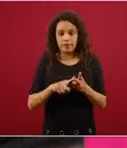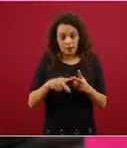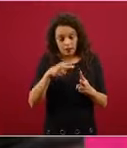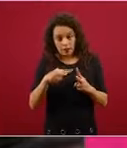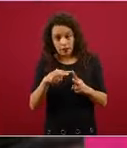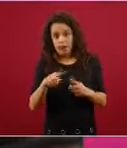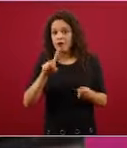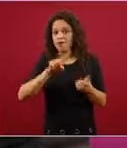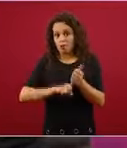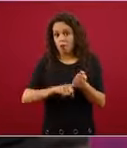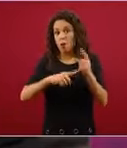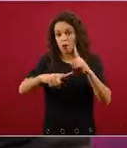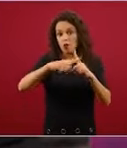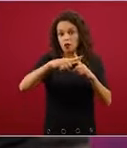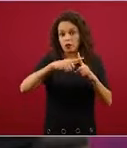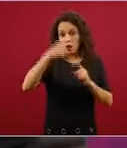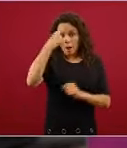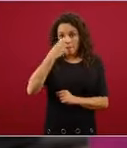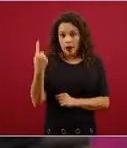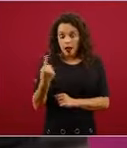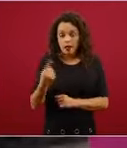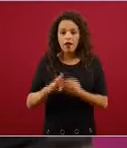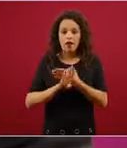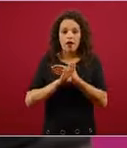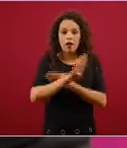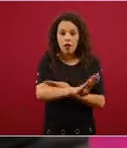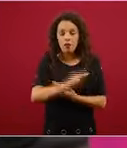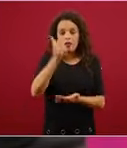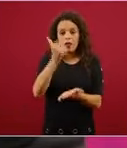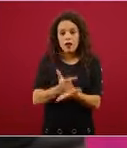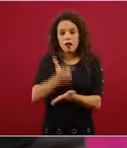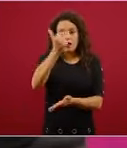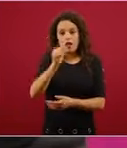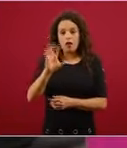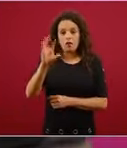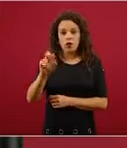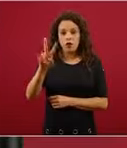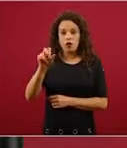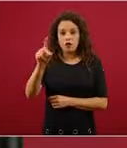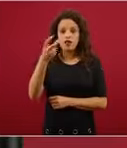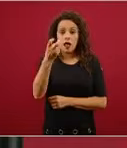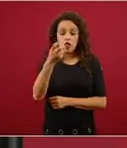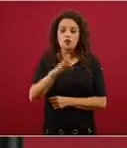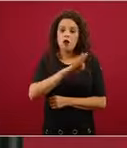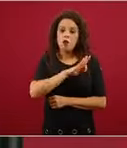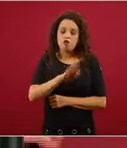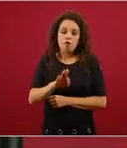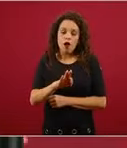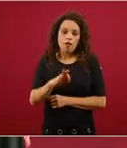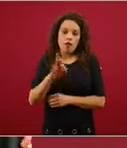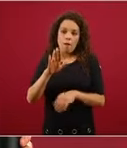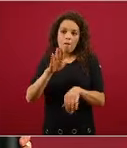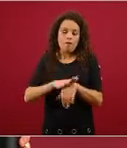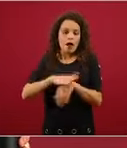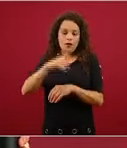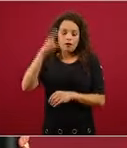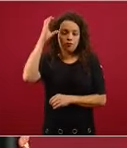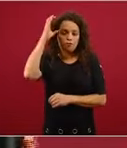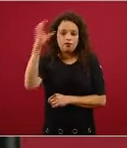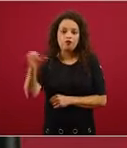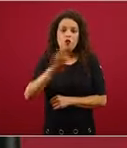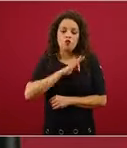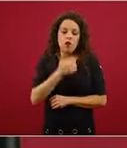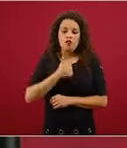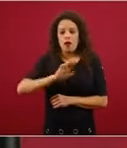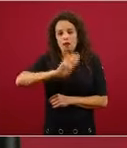para prevenir el llegar al COVID grave, que es el que puede ser letal. Esa es la idea principal, la explicará el doctor Ricardo